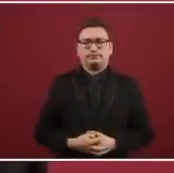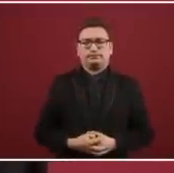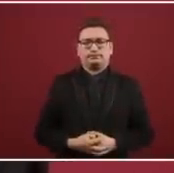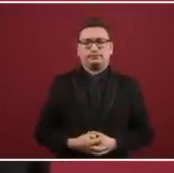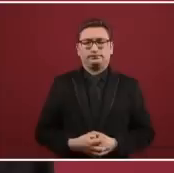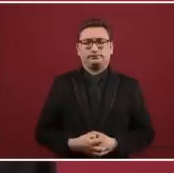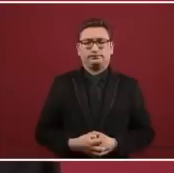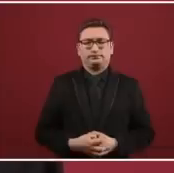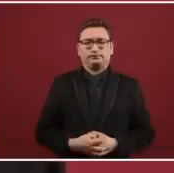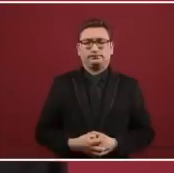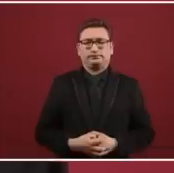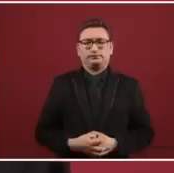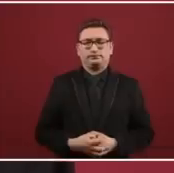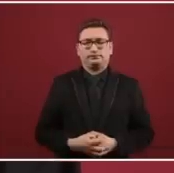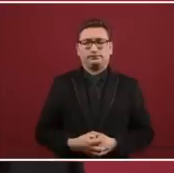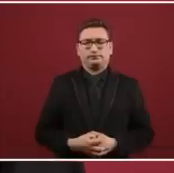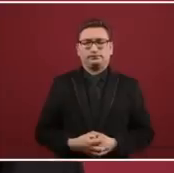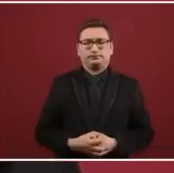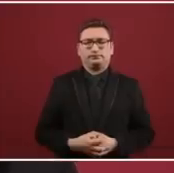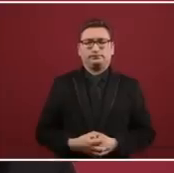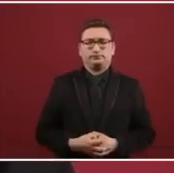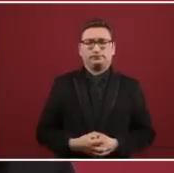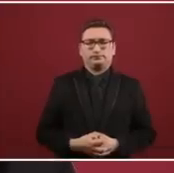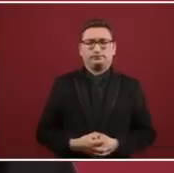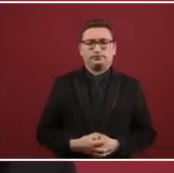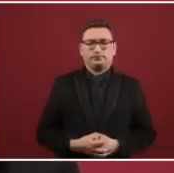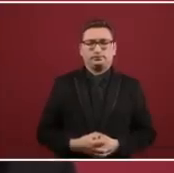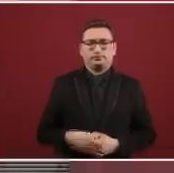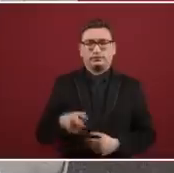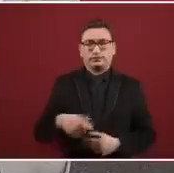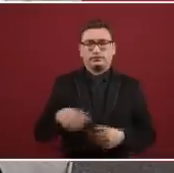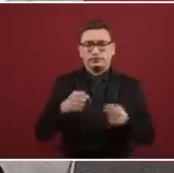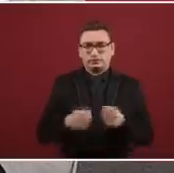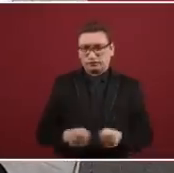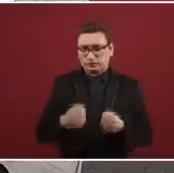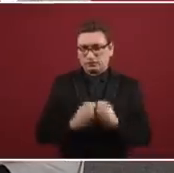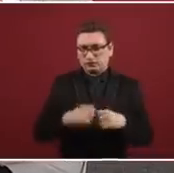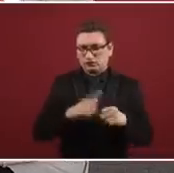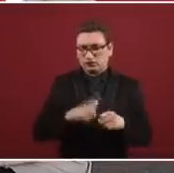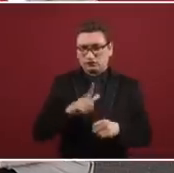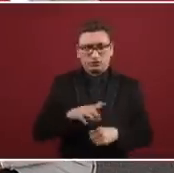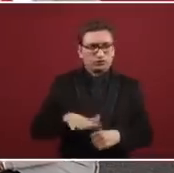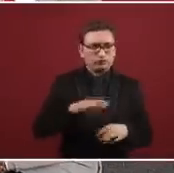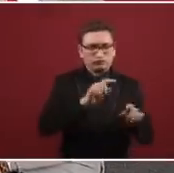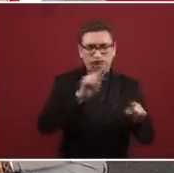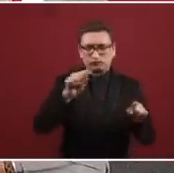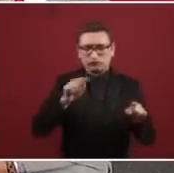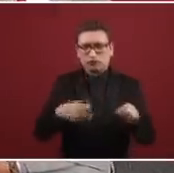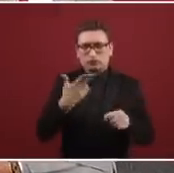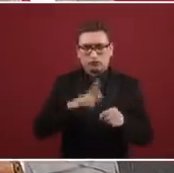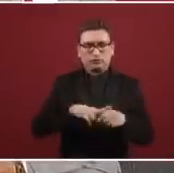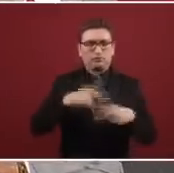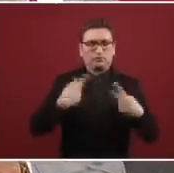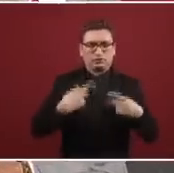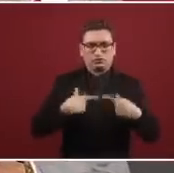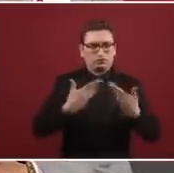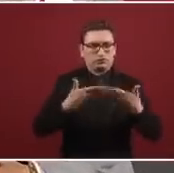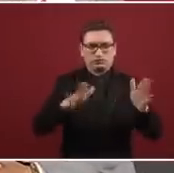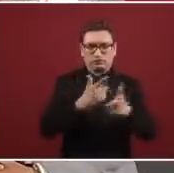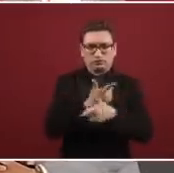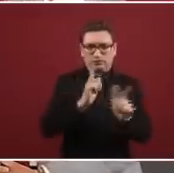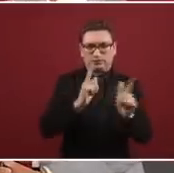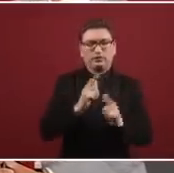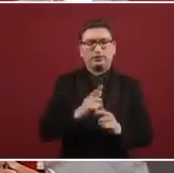de atención a población abierta del Seguro Social. Son hospitales que se